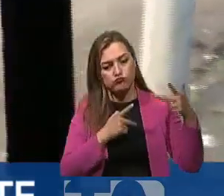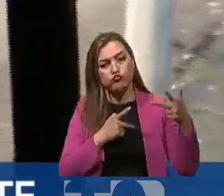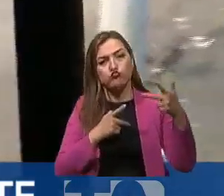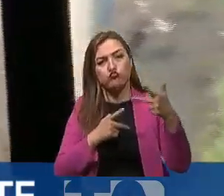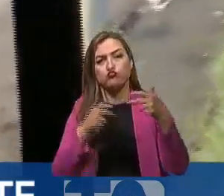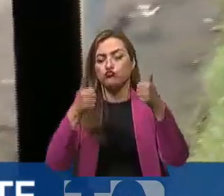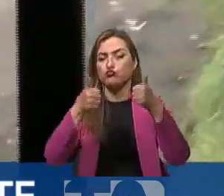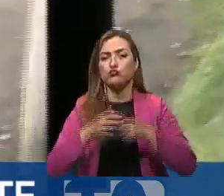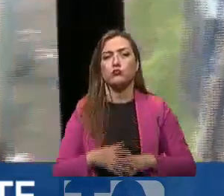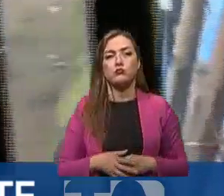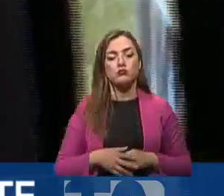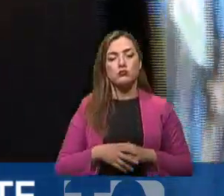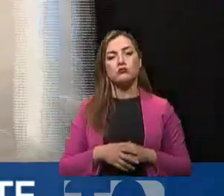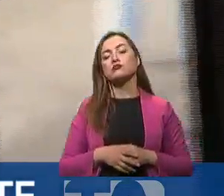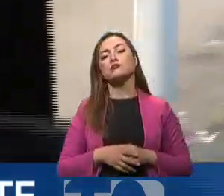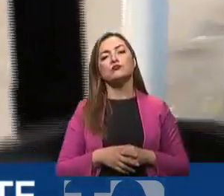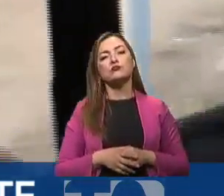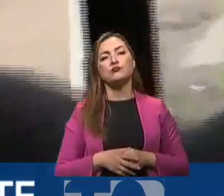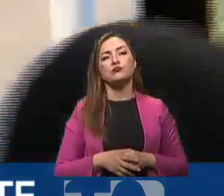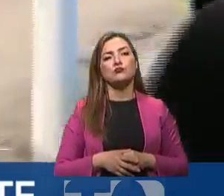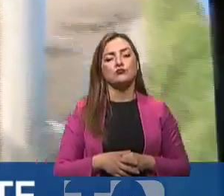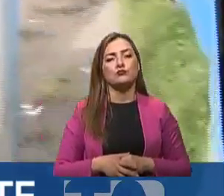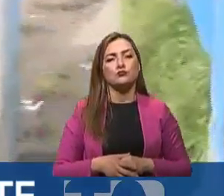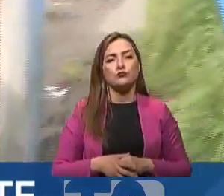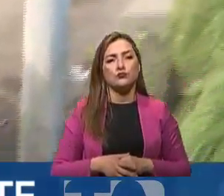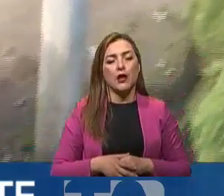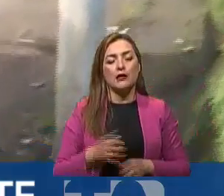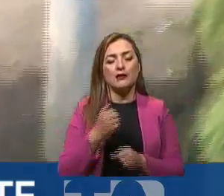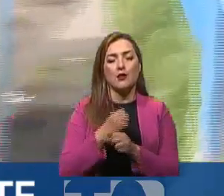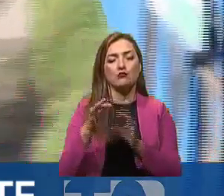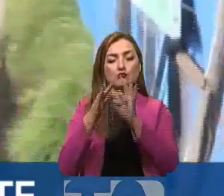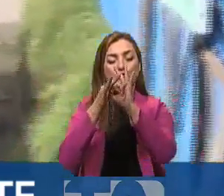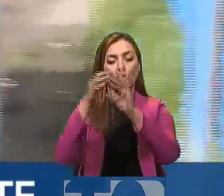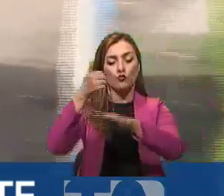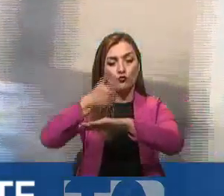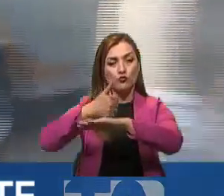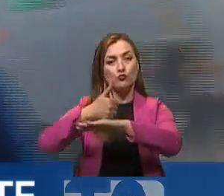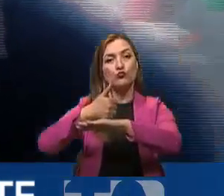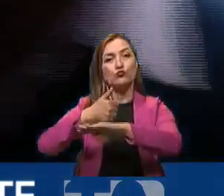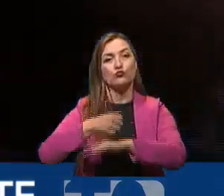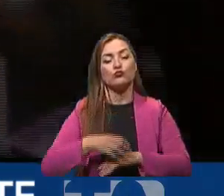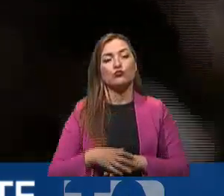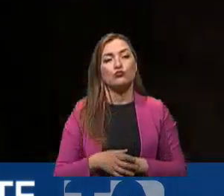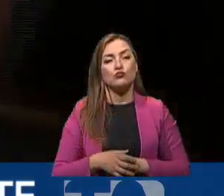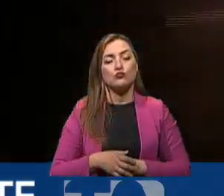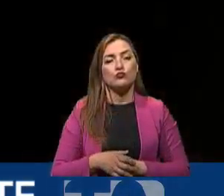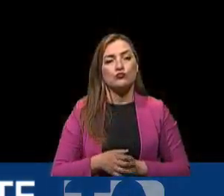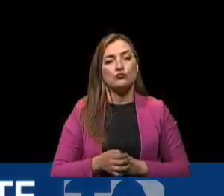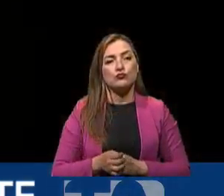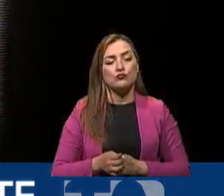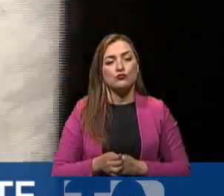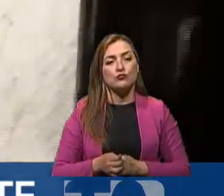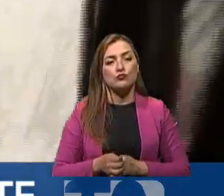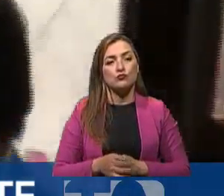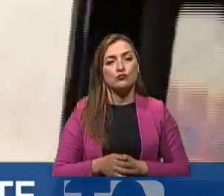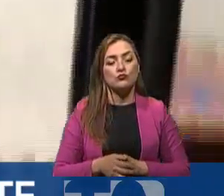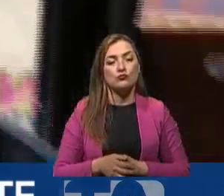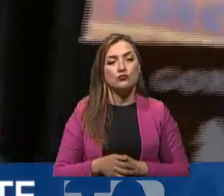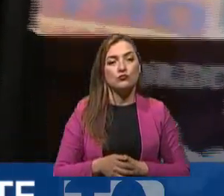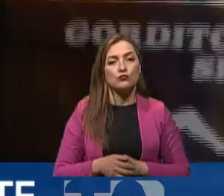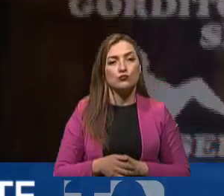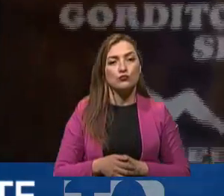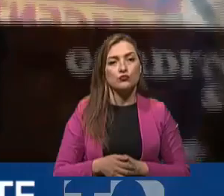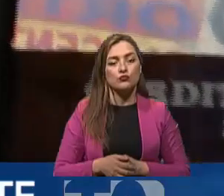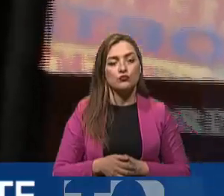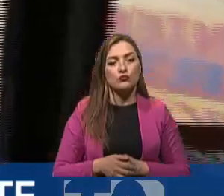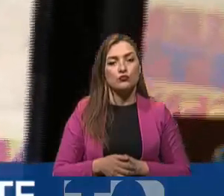este caso hemos estado trabajando de la mano de la autoridad, y de la mano de la autoridad ha sido el tema de que, por ejemplo,